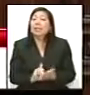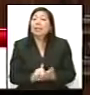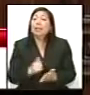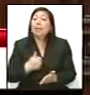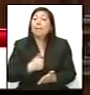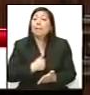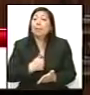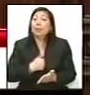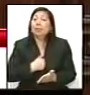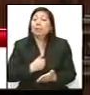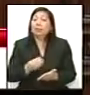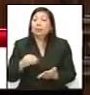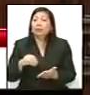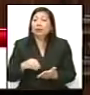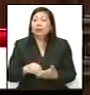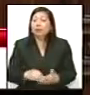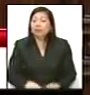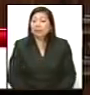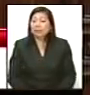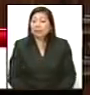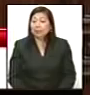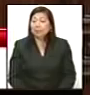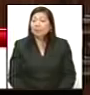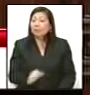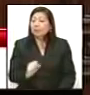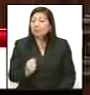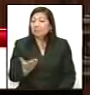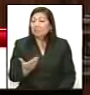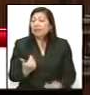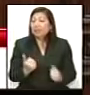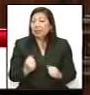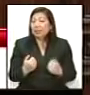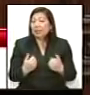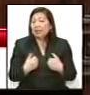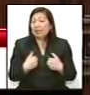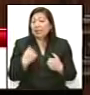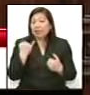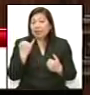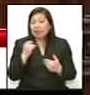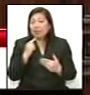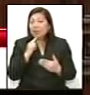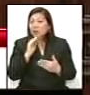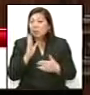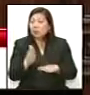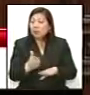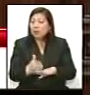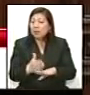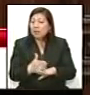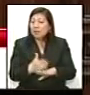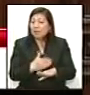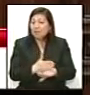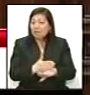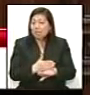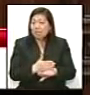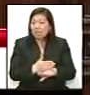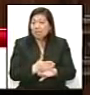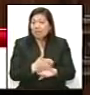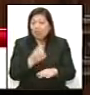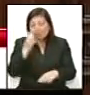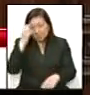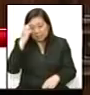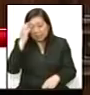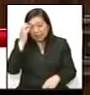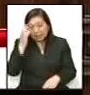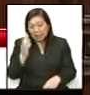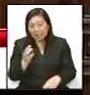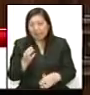propia concepción de la idea. Y por supuesto, si tiene la idea, su desarrollo es como cree.